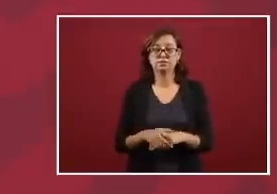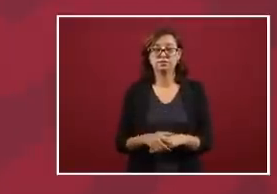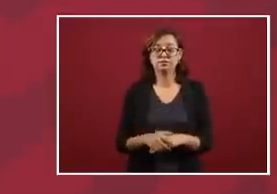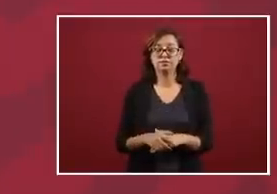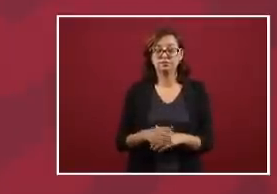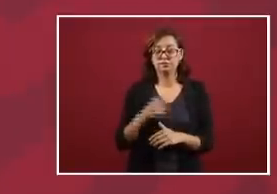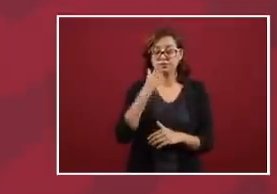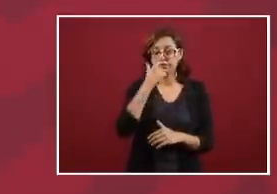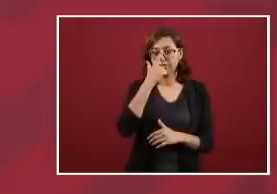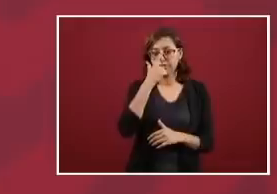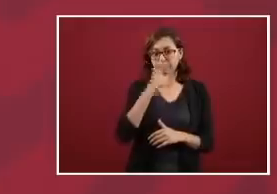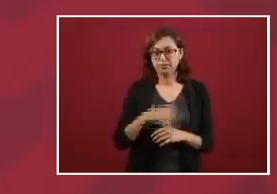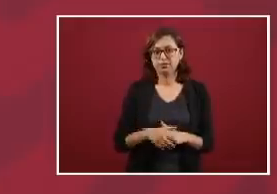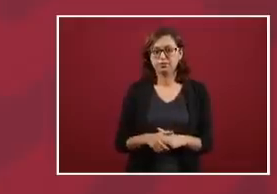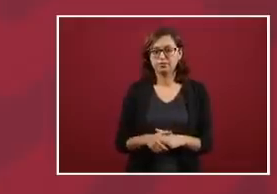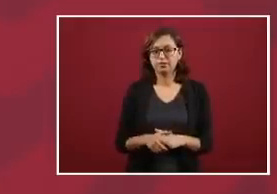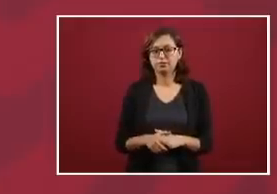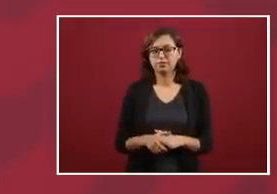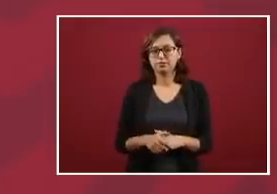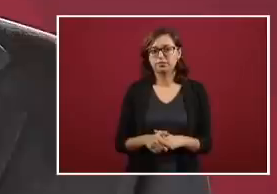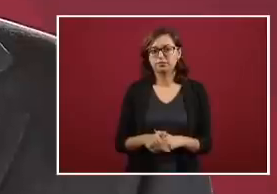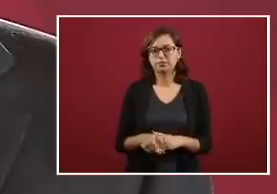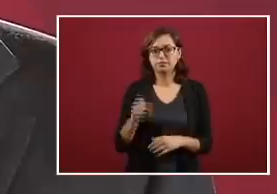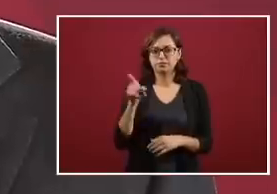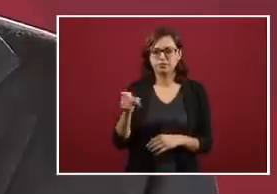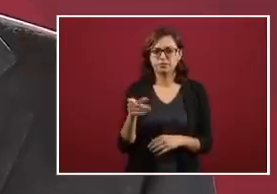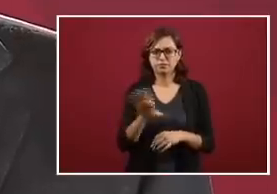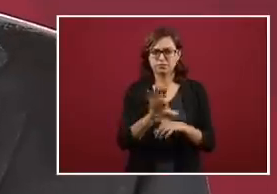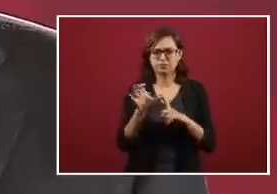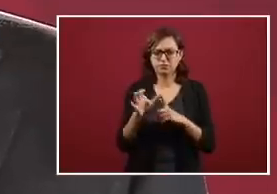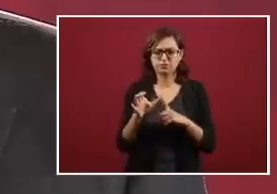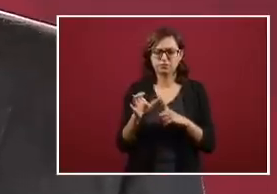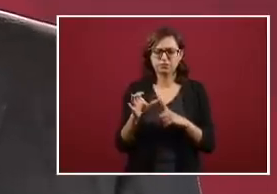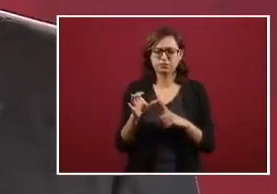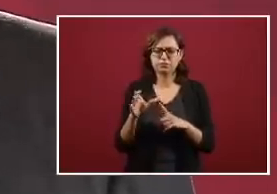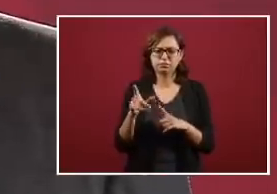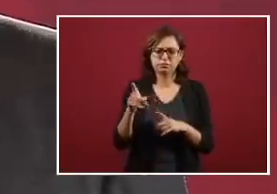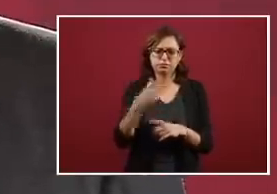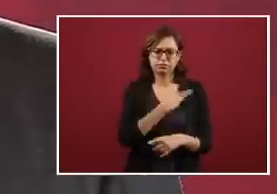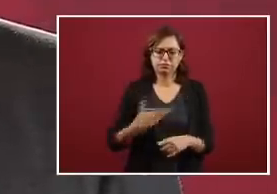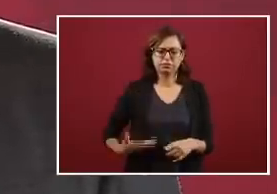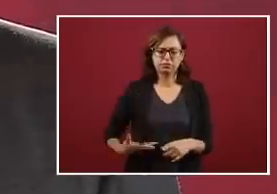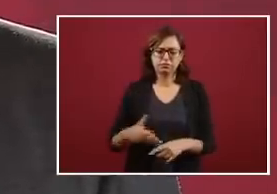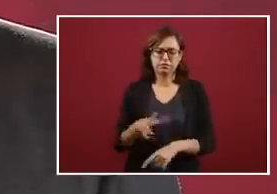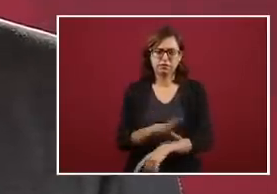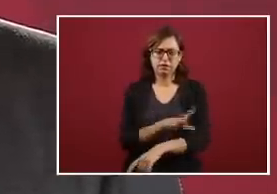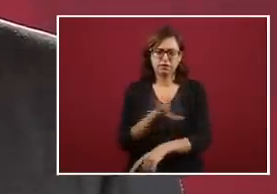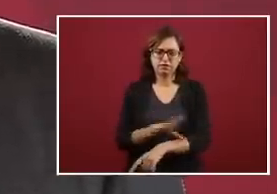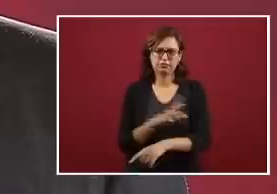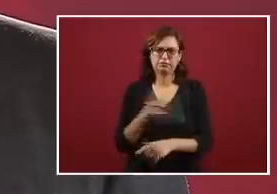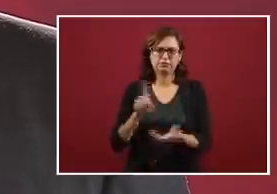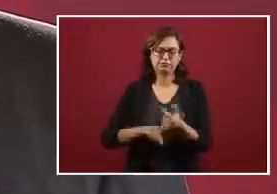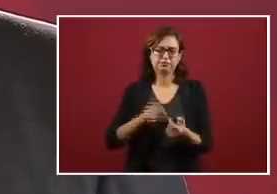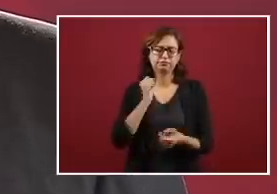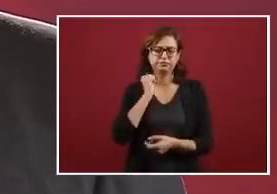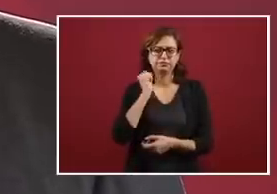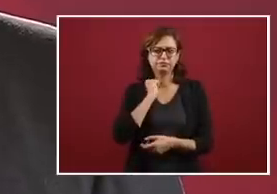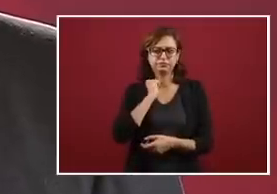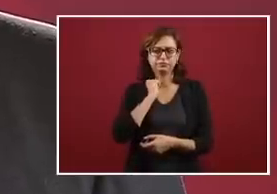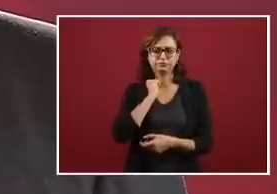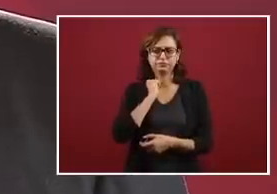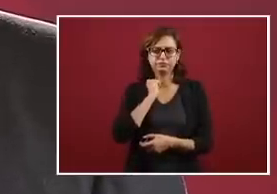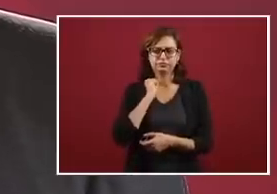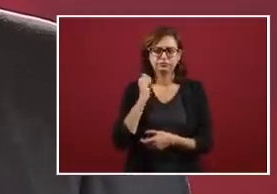integrante y además presidente de la Comisión de Energía en el Senado,